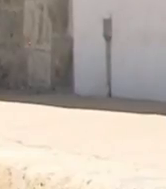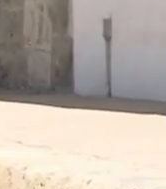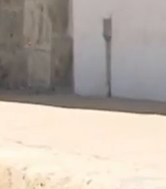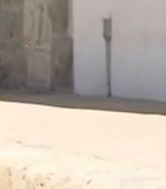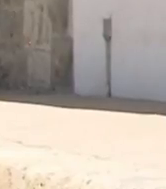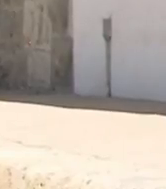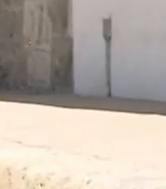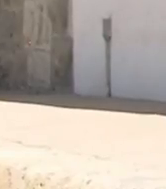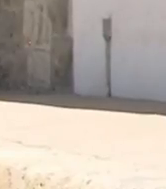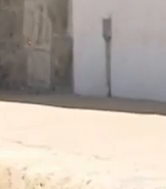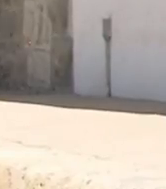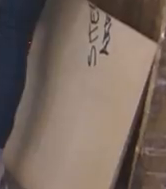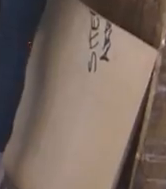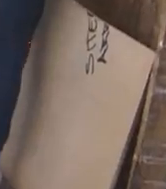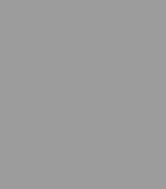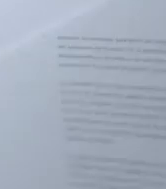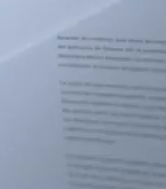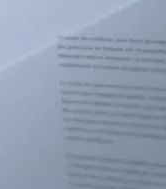actividades.